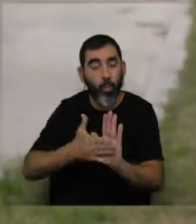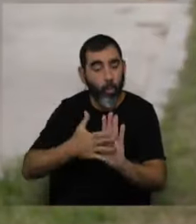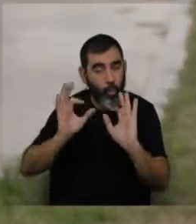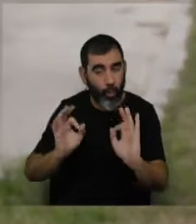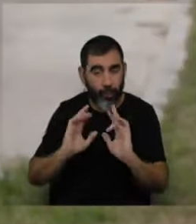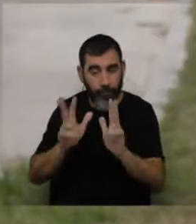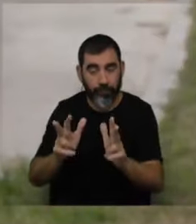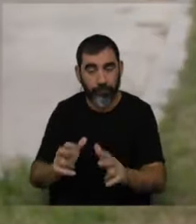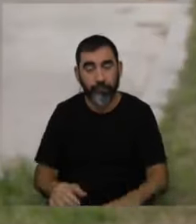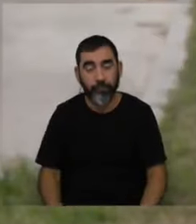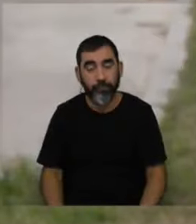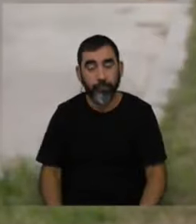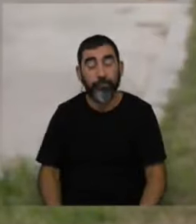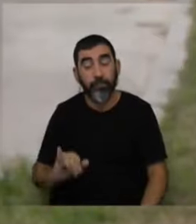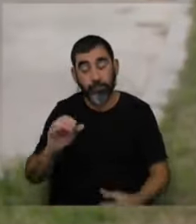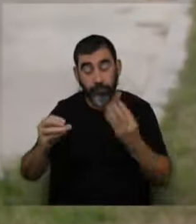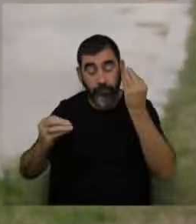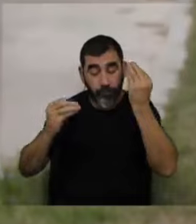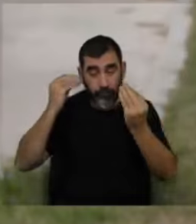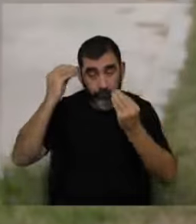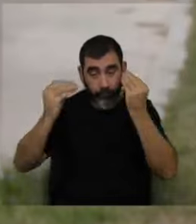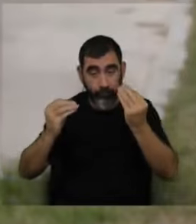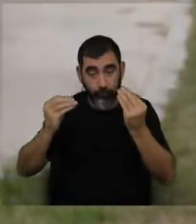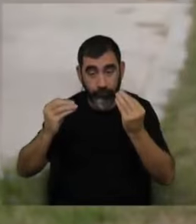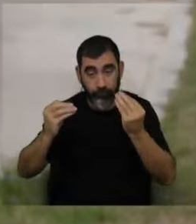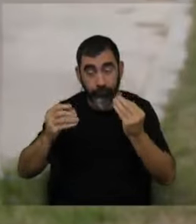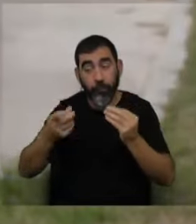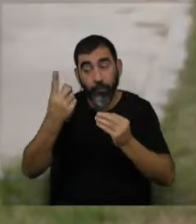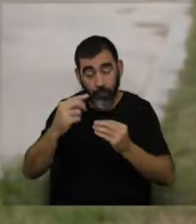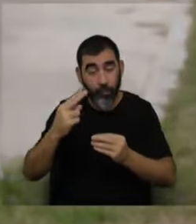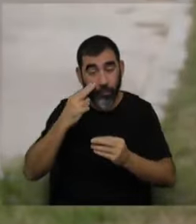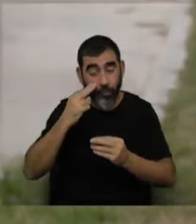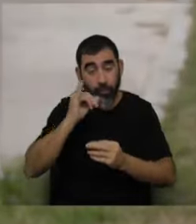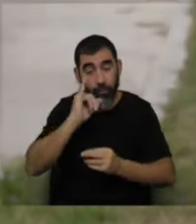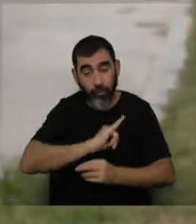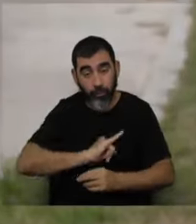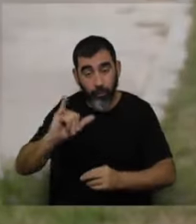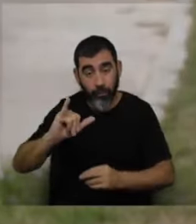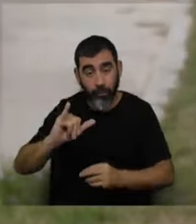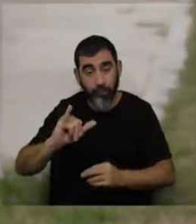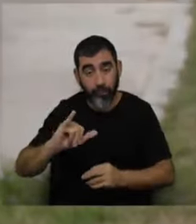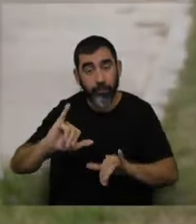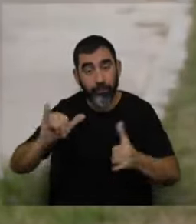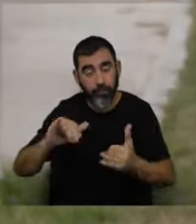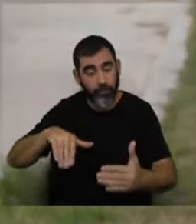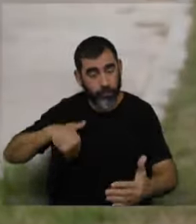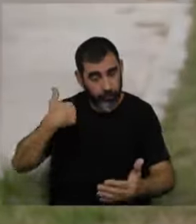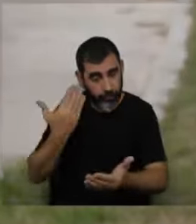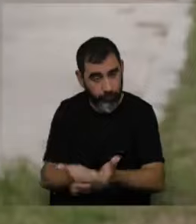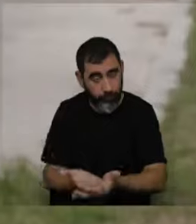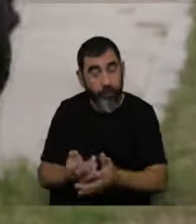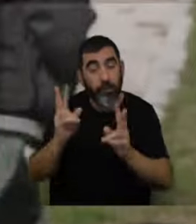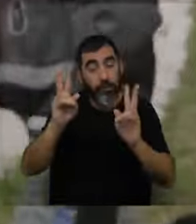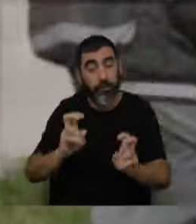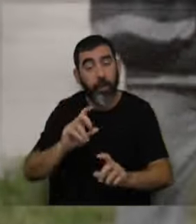afirmarnos afirmarlo si nos preocupa justamente y fue uno de los detonantes que genera la denuncia que esto que ya se venía planteando que tenía que ver